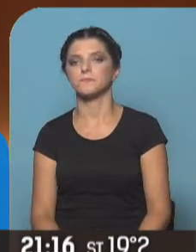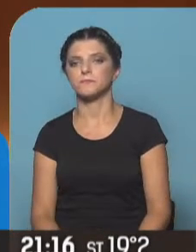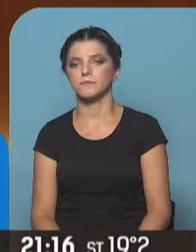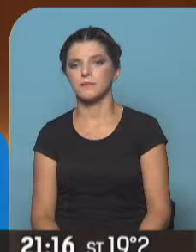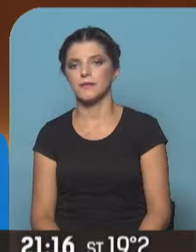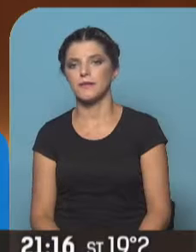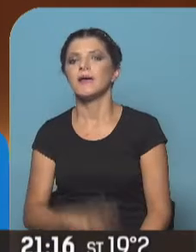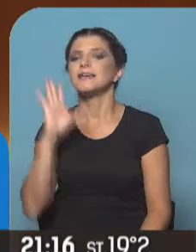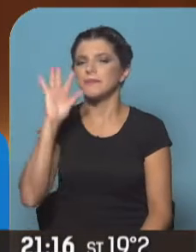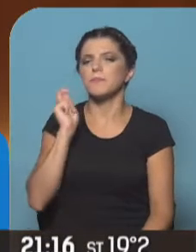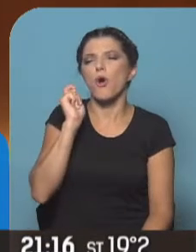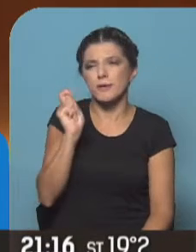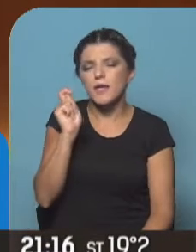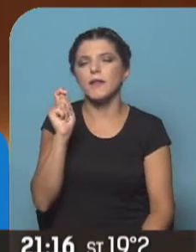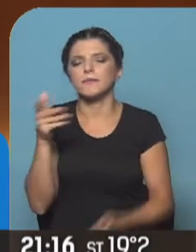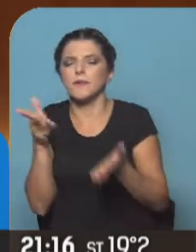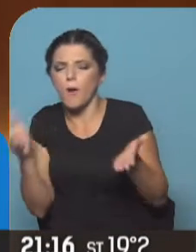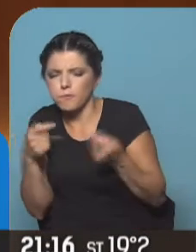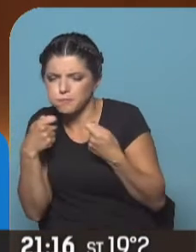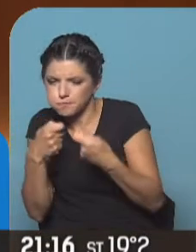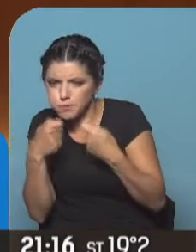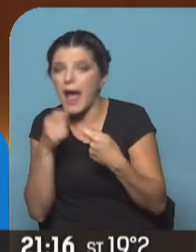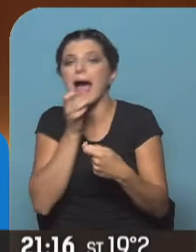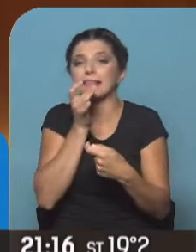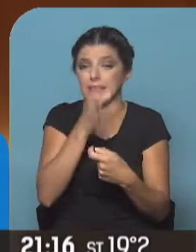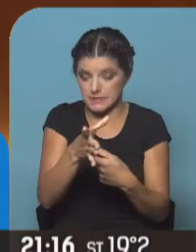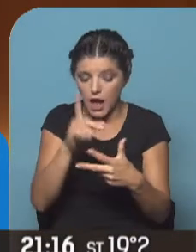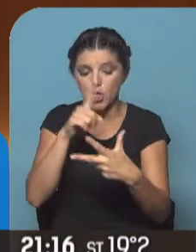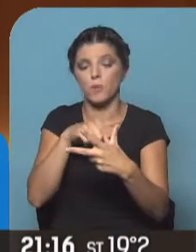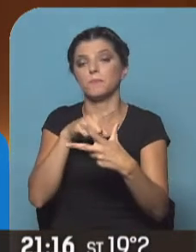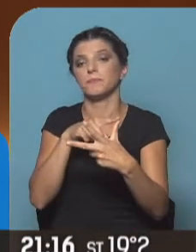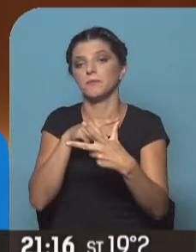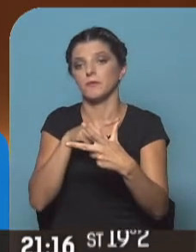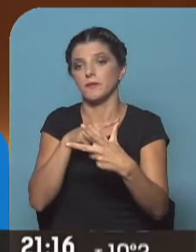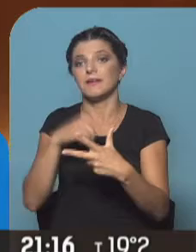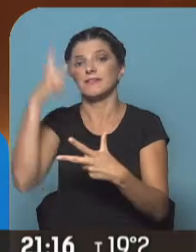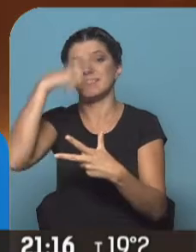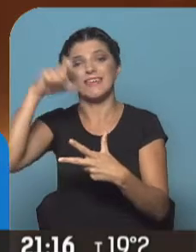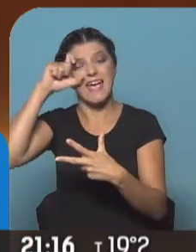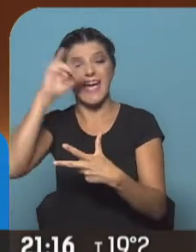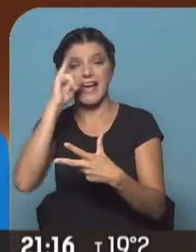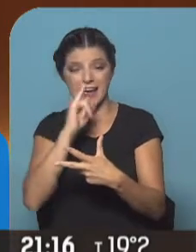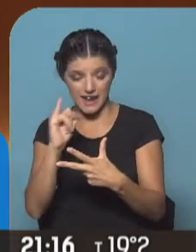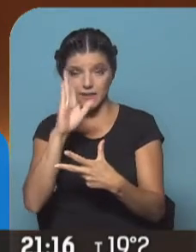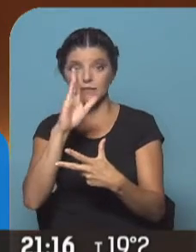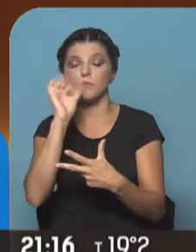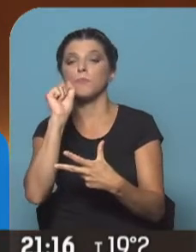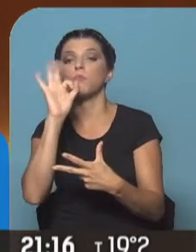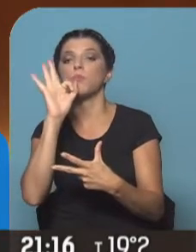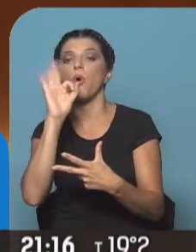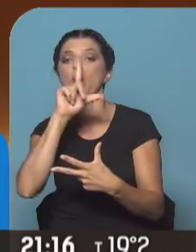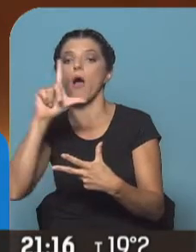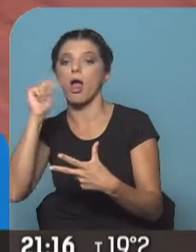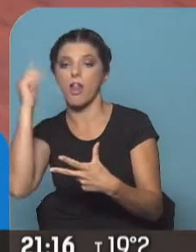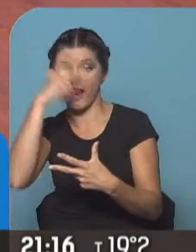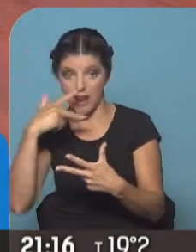autores y los inspiradores del atentado. Hemos dejado, por alguna razón que ignoro, al Hezbollah, que fue el perpetrador material, y